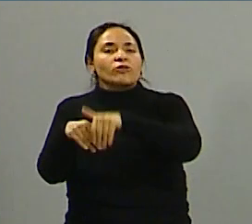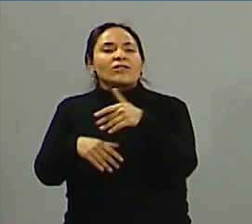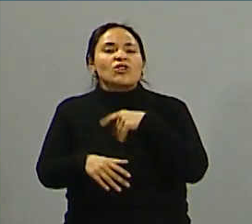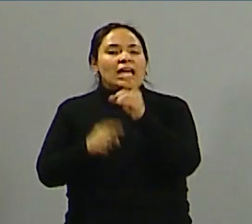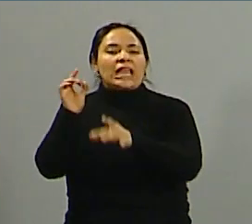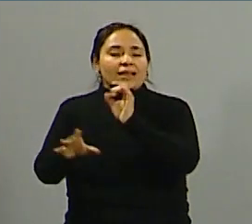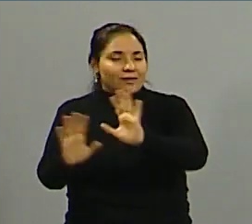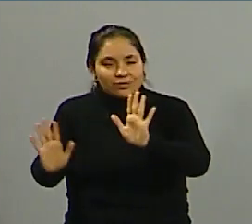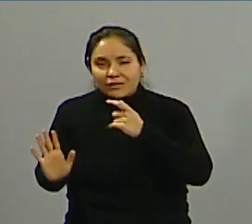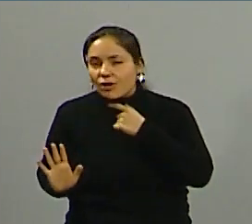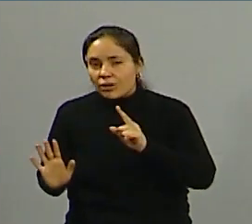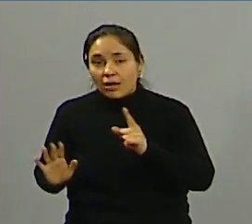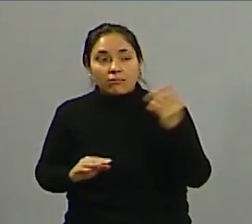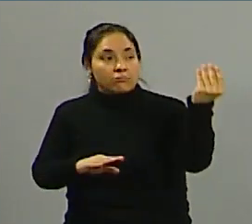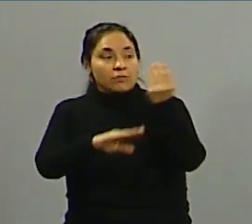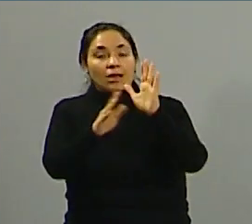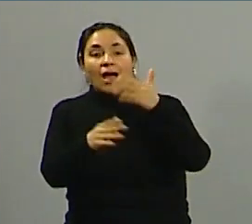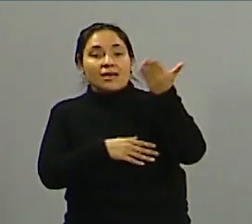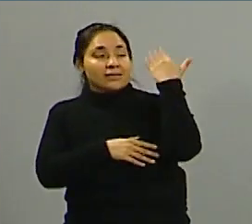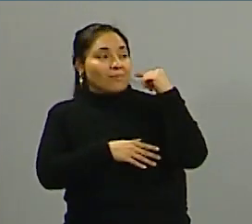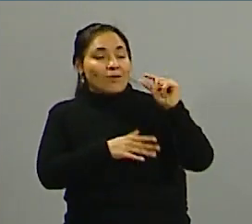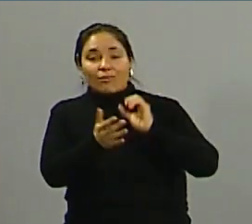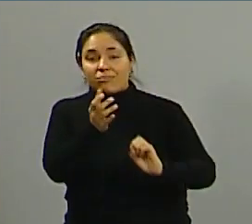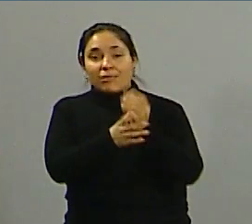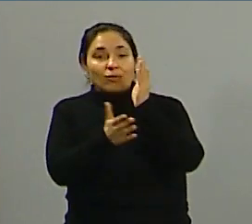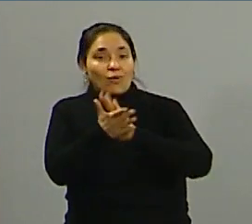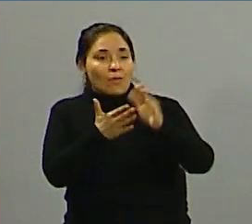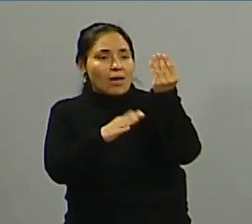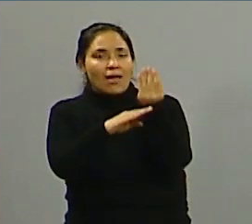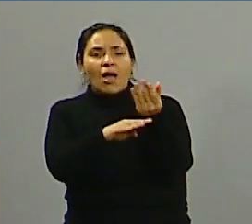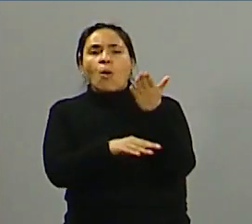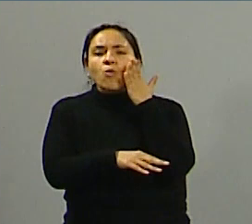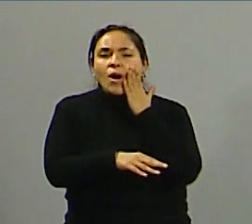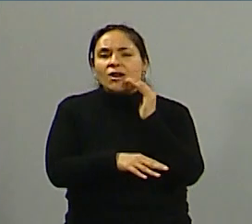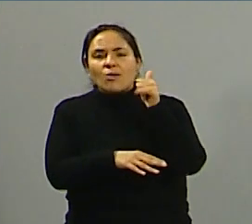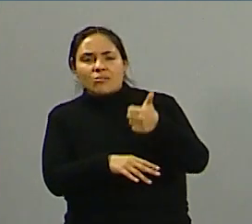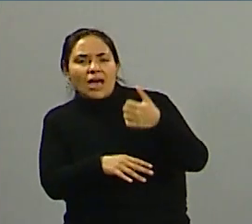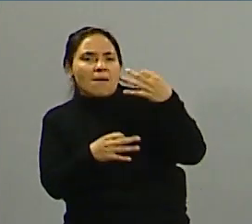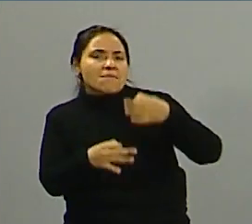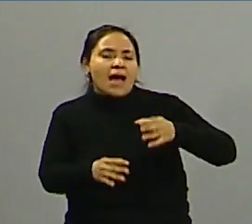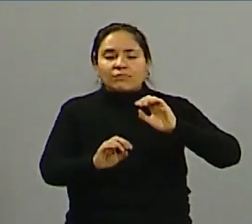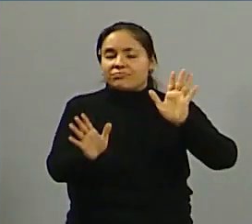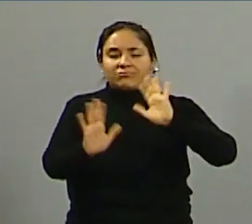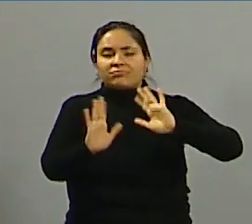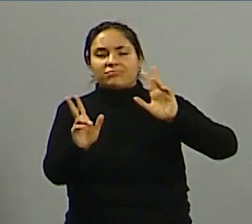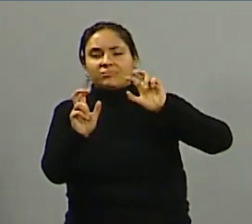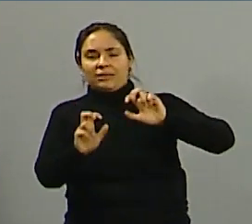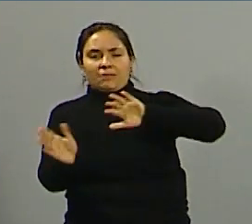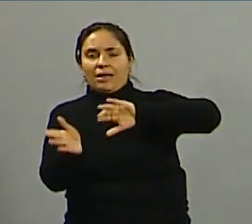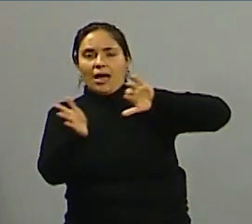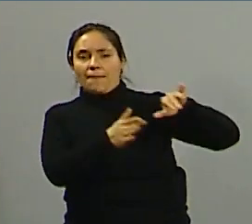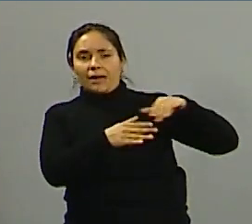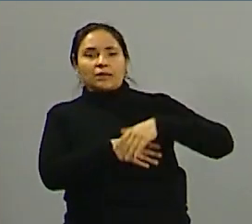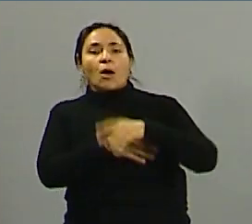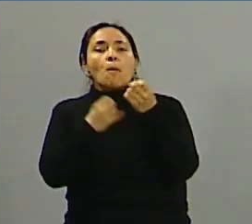este político que ha surgido no hace mucho es bueno o no, eso lo dejamos de lado. Queríamos saber y analizar un poco por qué los